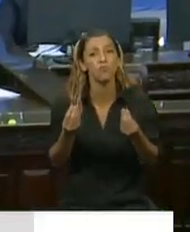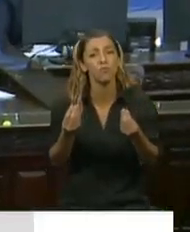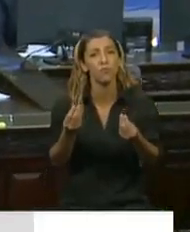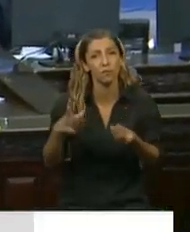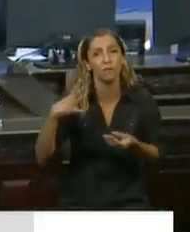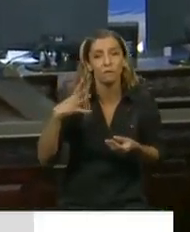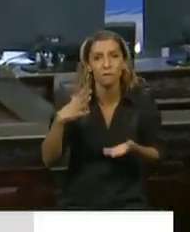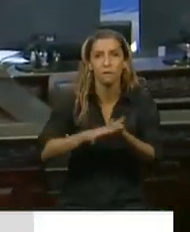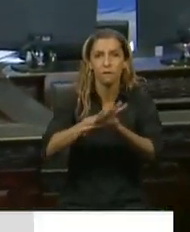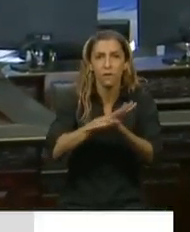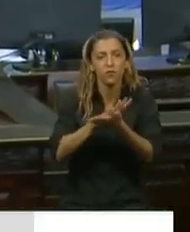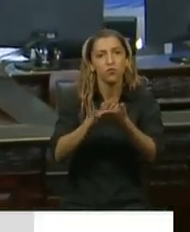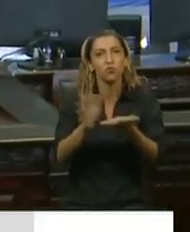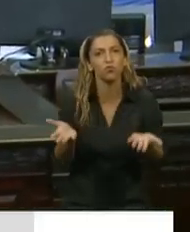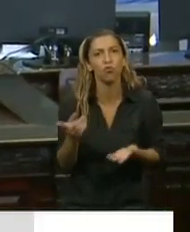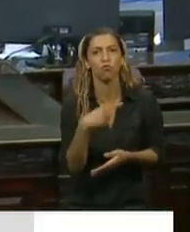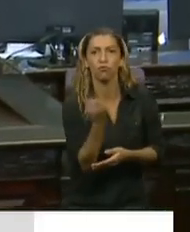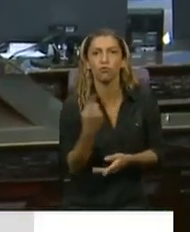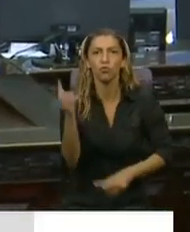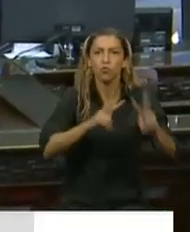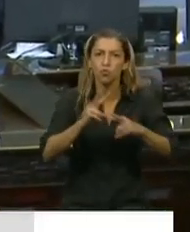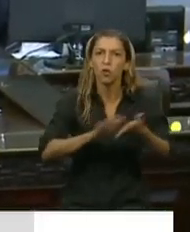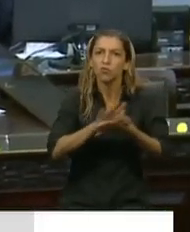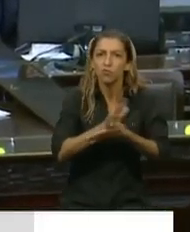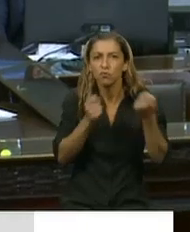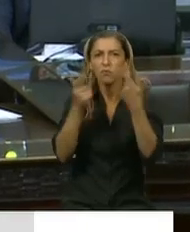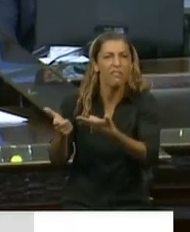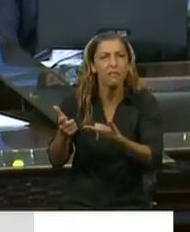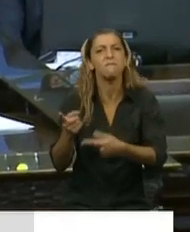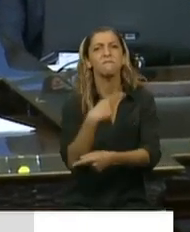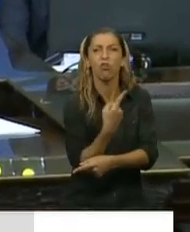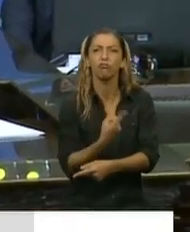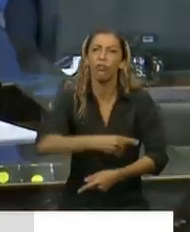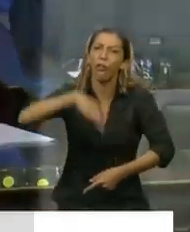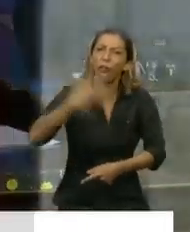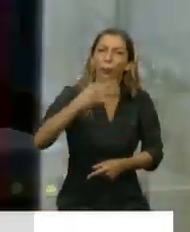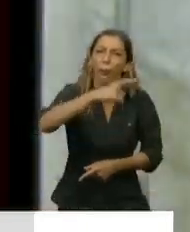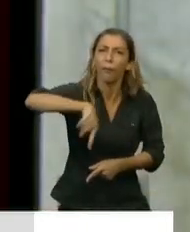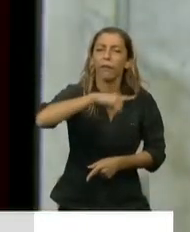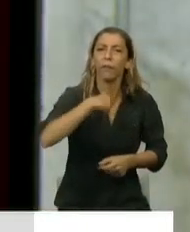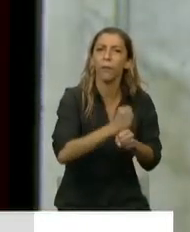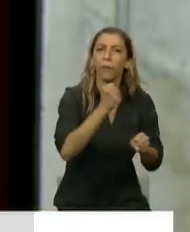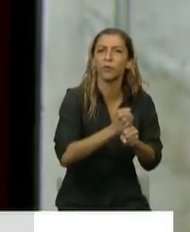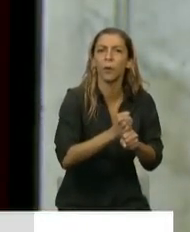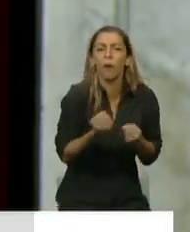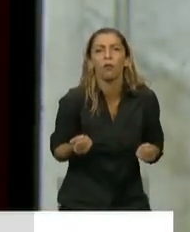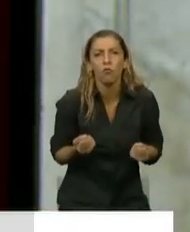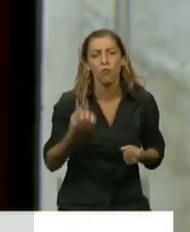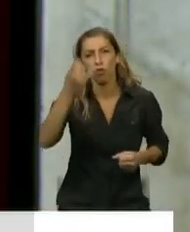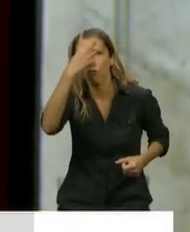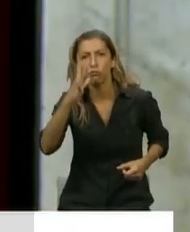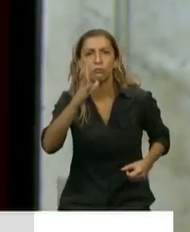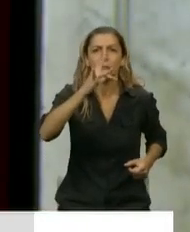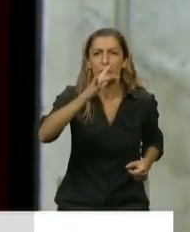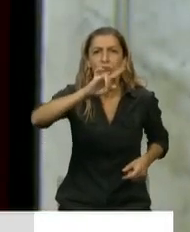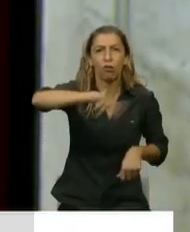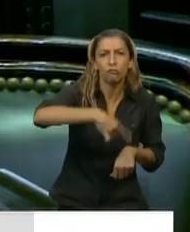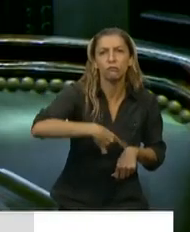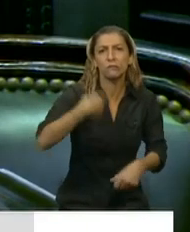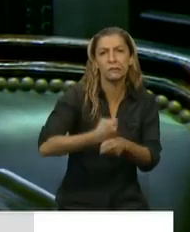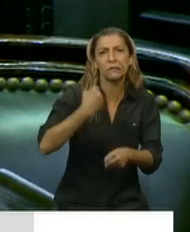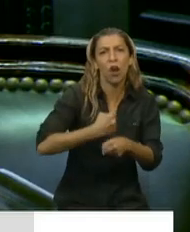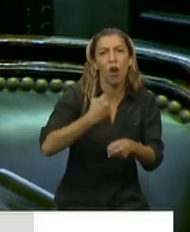Entonces, yo creo, presidente, acá no estamos discutiendo. Mire, a mí me llegan cientos de mensajes de trabajadores